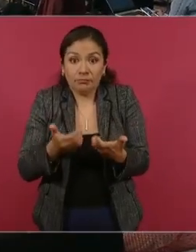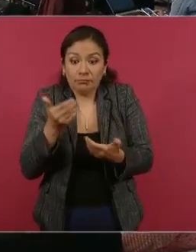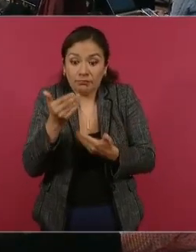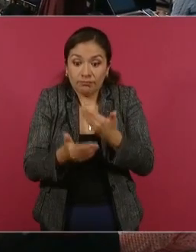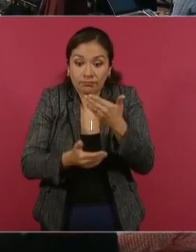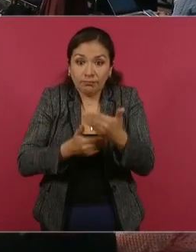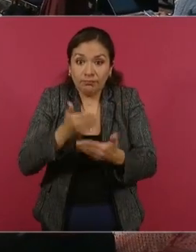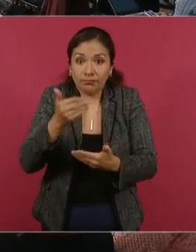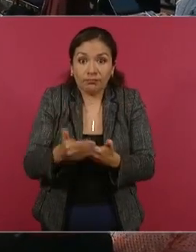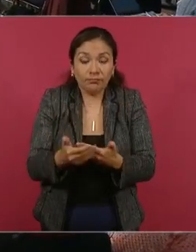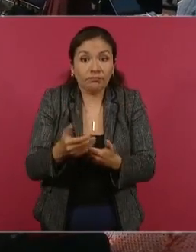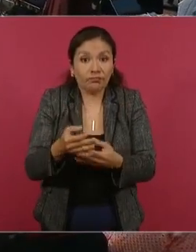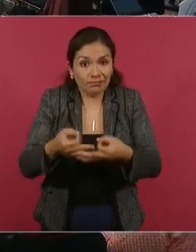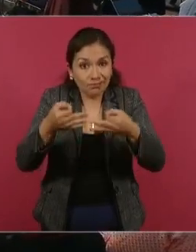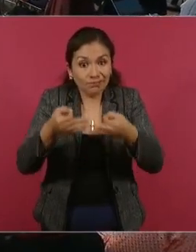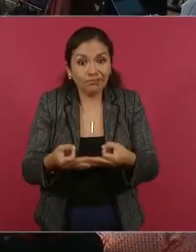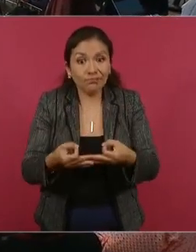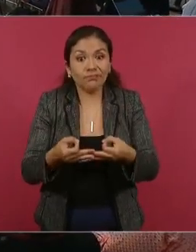todo